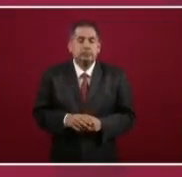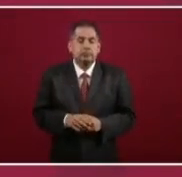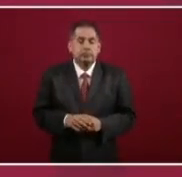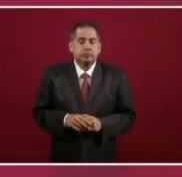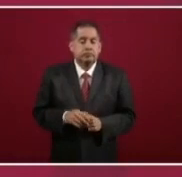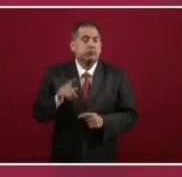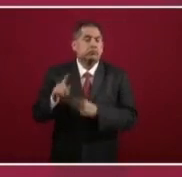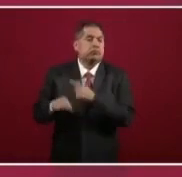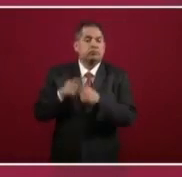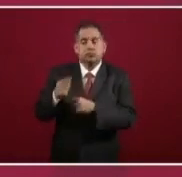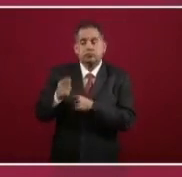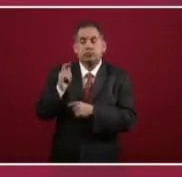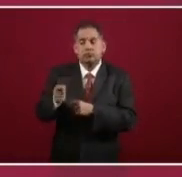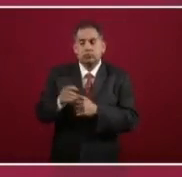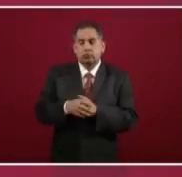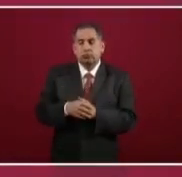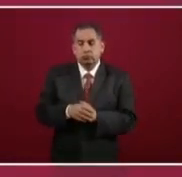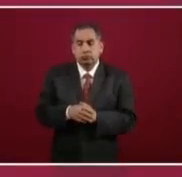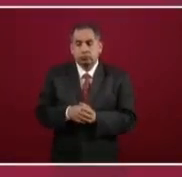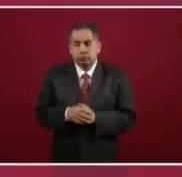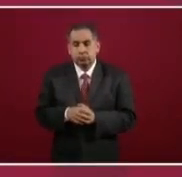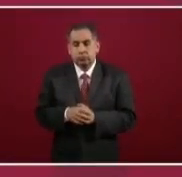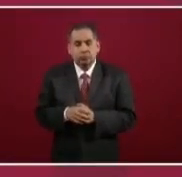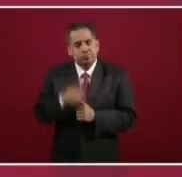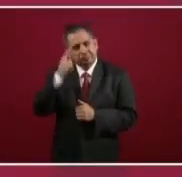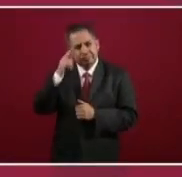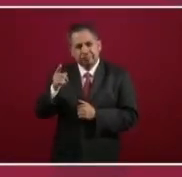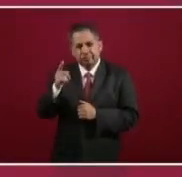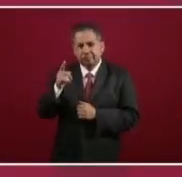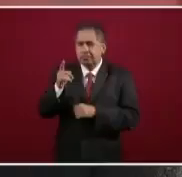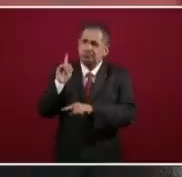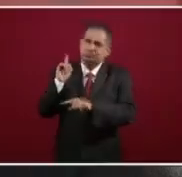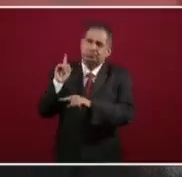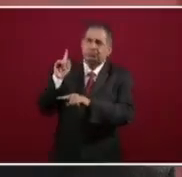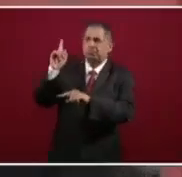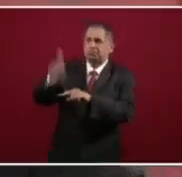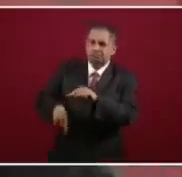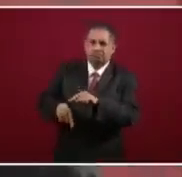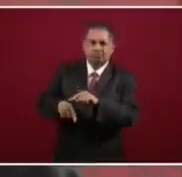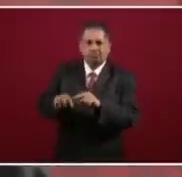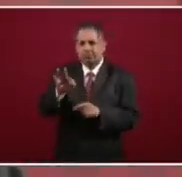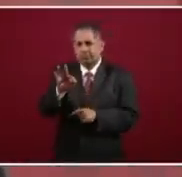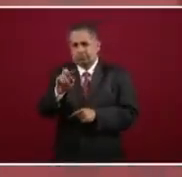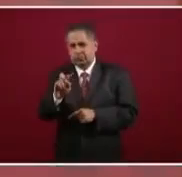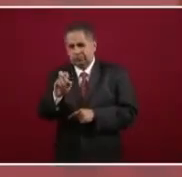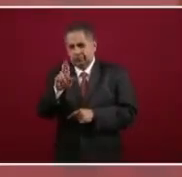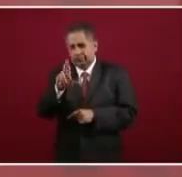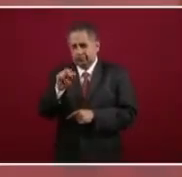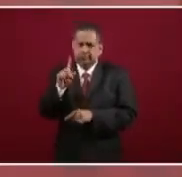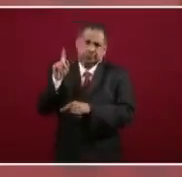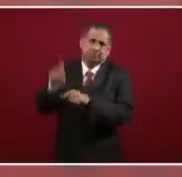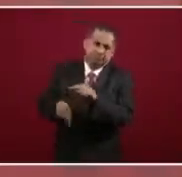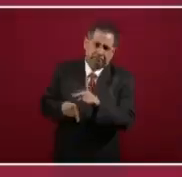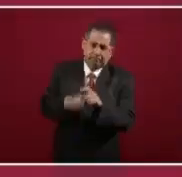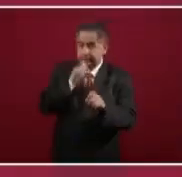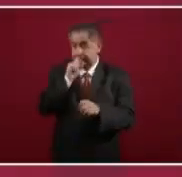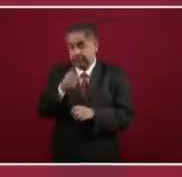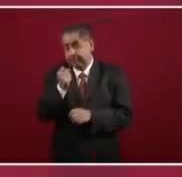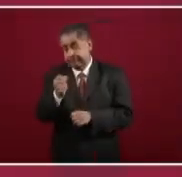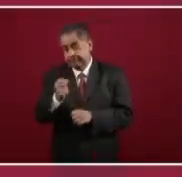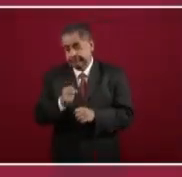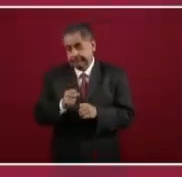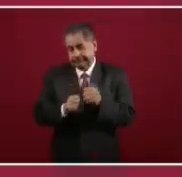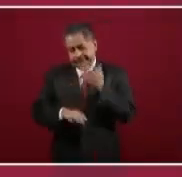luego viene el ídolo del desafuero también artístico y